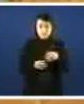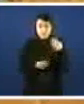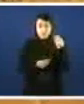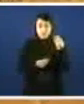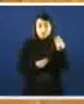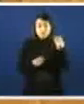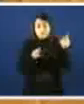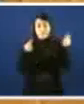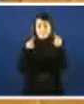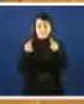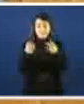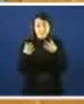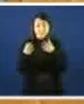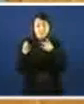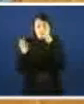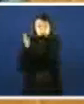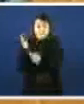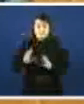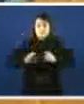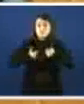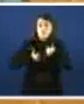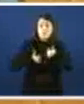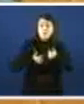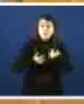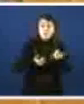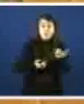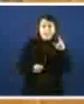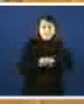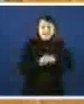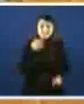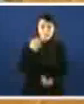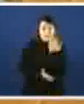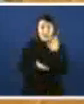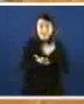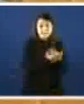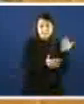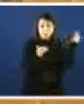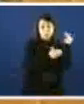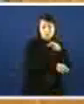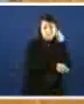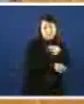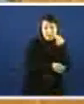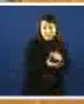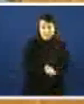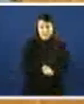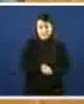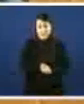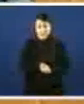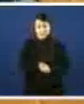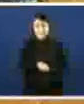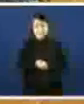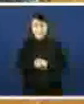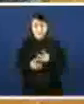dos orzamentos para 1990 comenzaron martes pola mañá e remataron berres pola tarde, ao de totalidade. E non se despachaba nunha xornada como